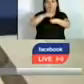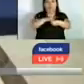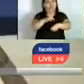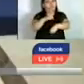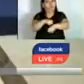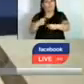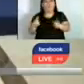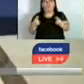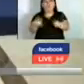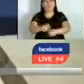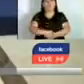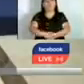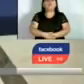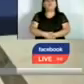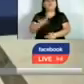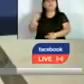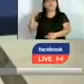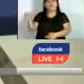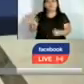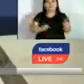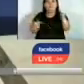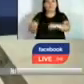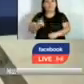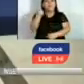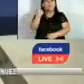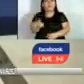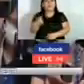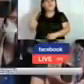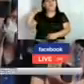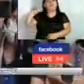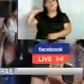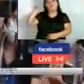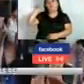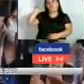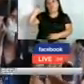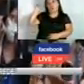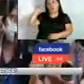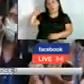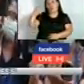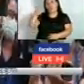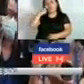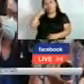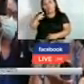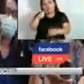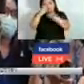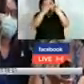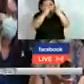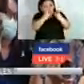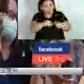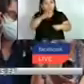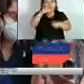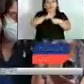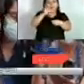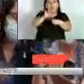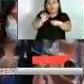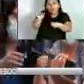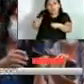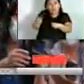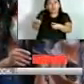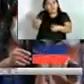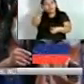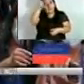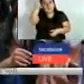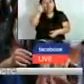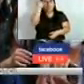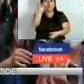ágil. Este evento se hicieron presentes Mario Durán, quien según la tendencia que ha presentado el escrutinio preliminar estaría siendo el